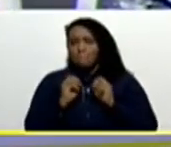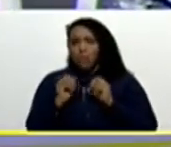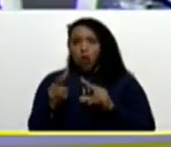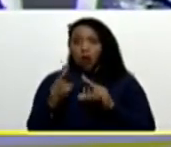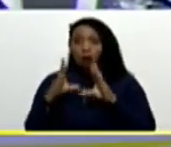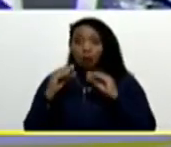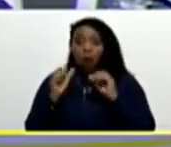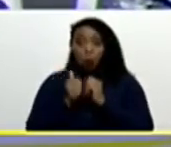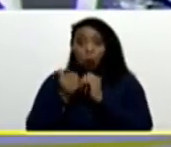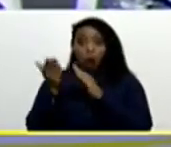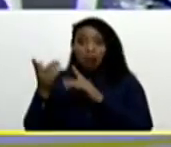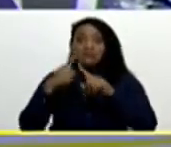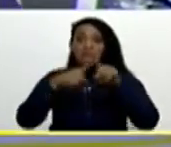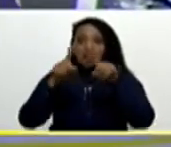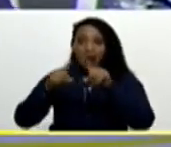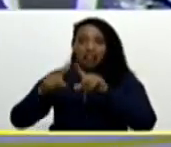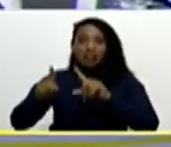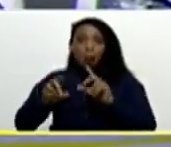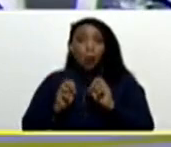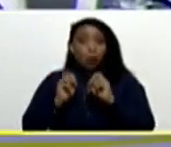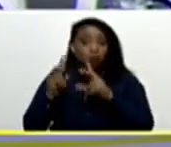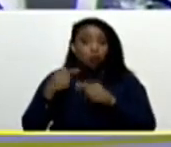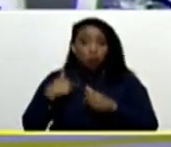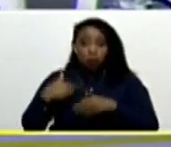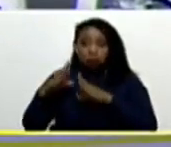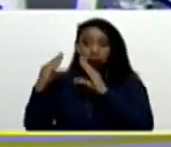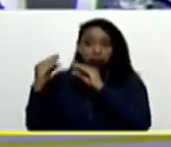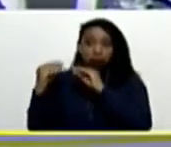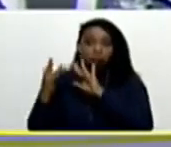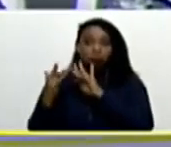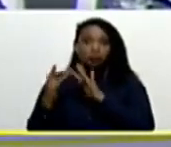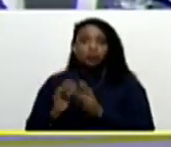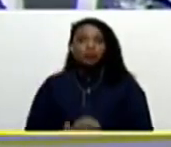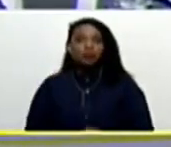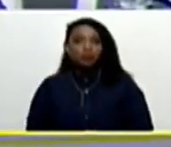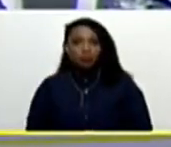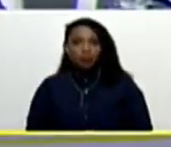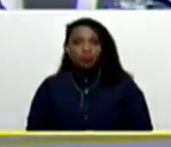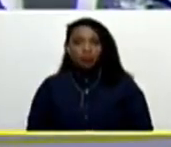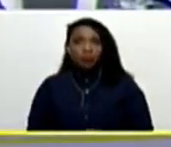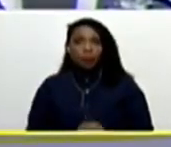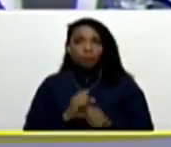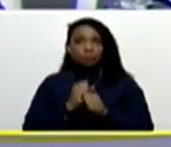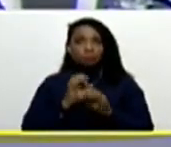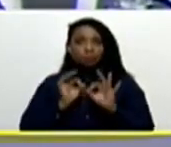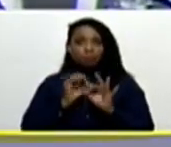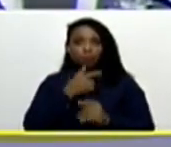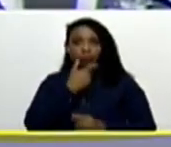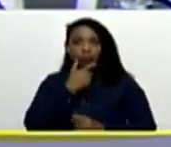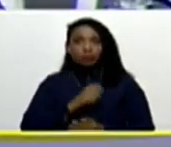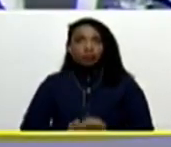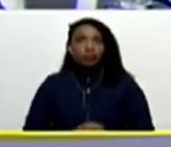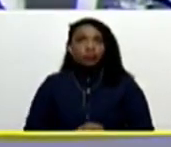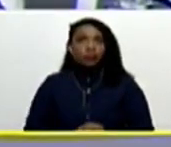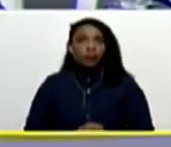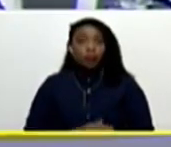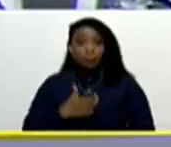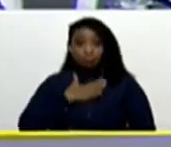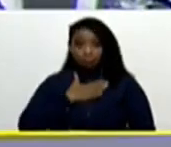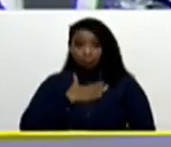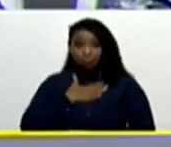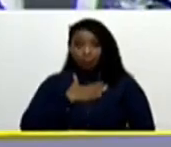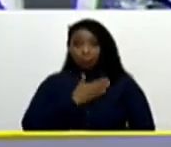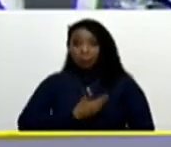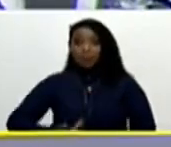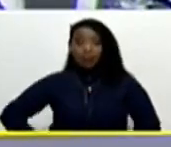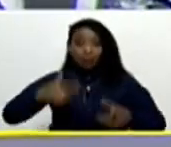hablar con él en distintas ocasiones. And for me, President Chavez is not dead. Para mí, el presidente